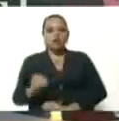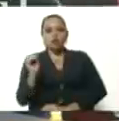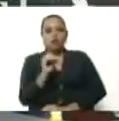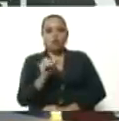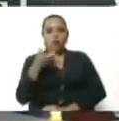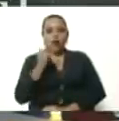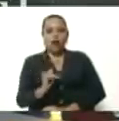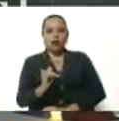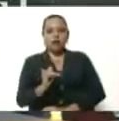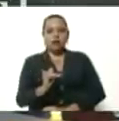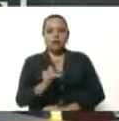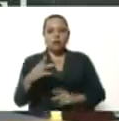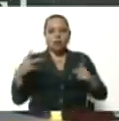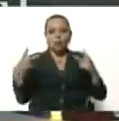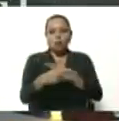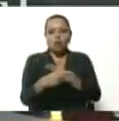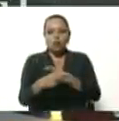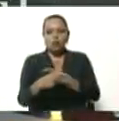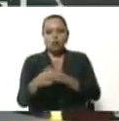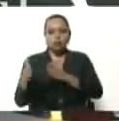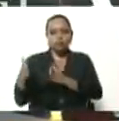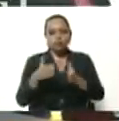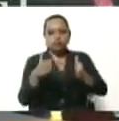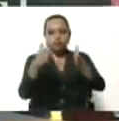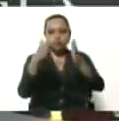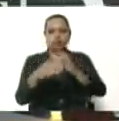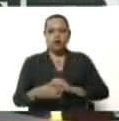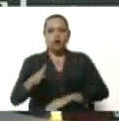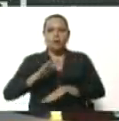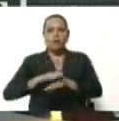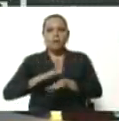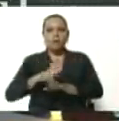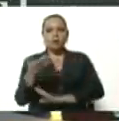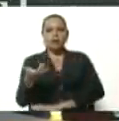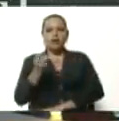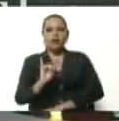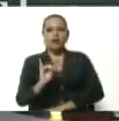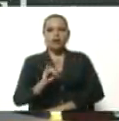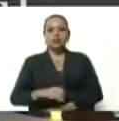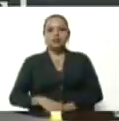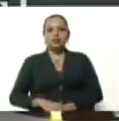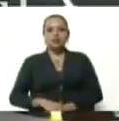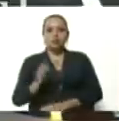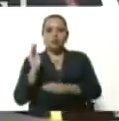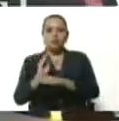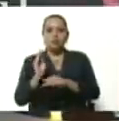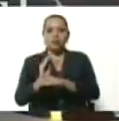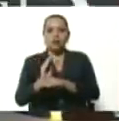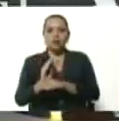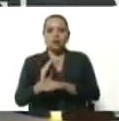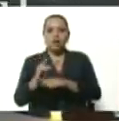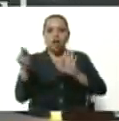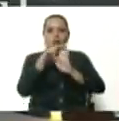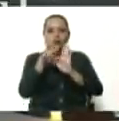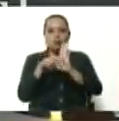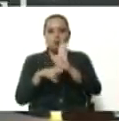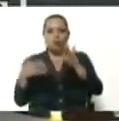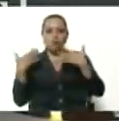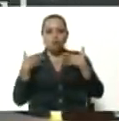han evitado los trocheros, porque han conservado las medidas